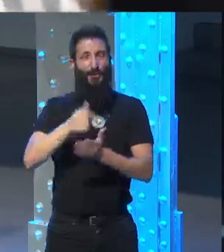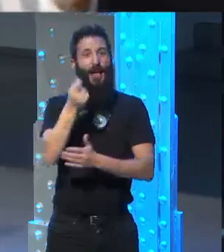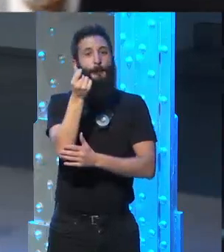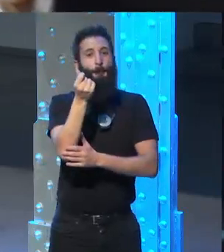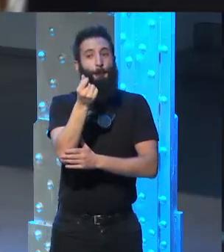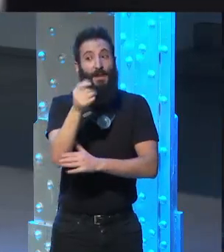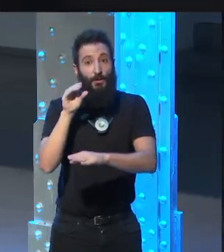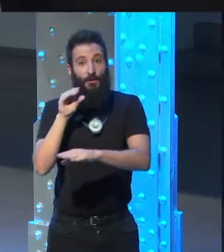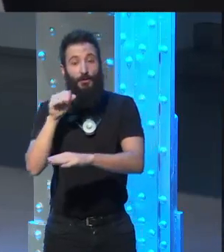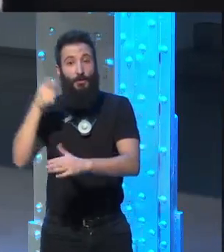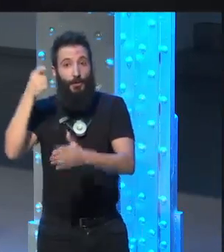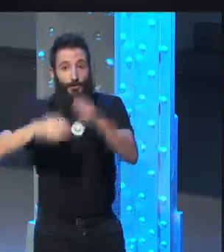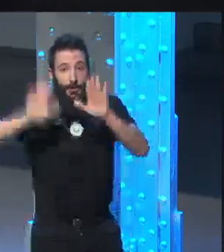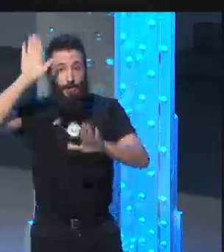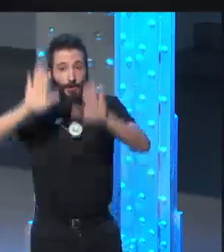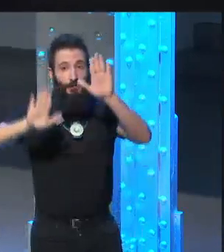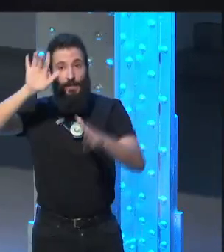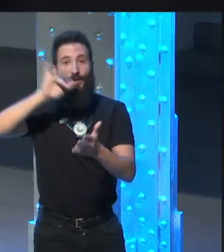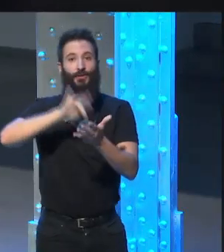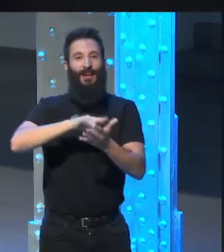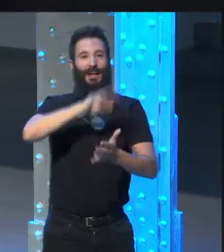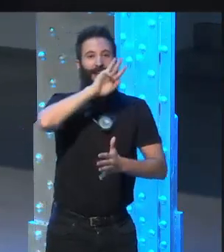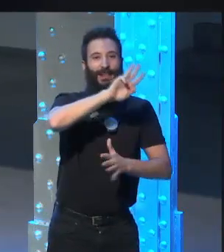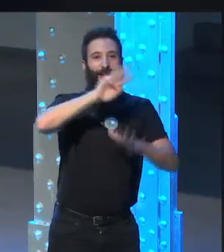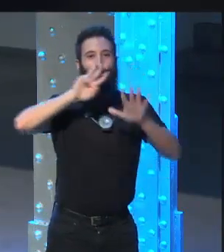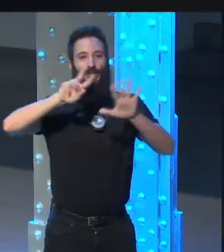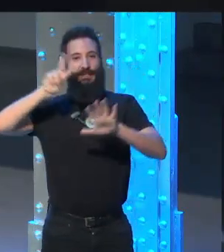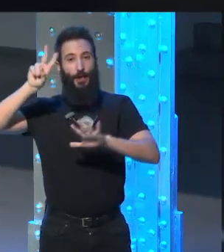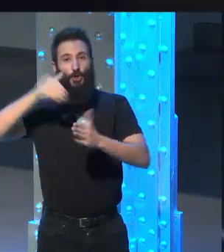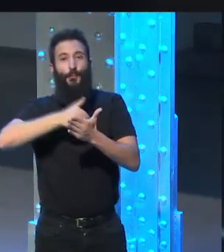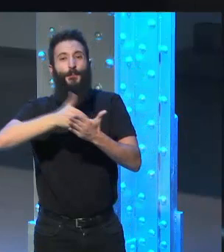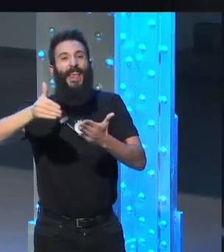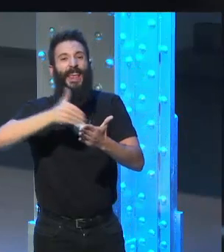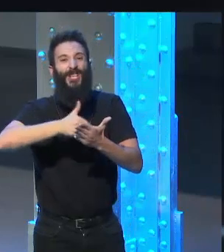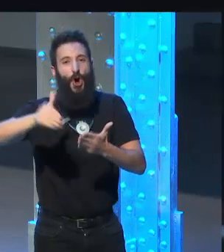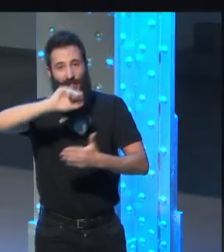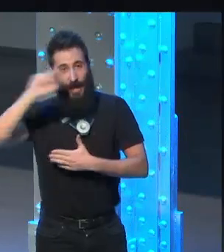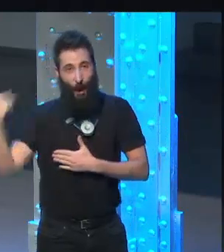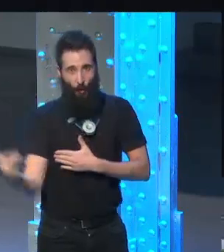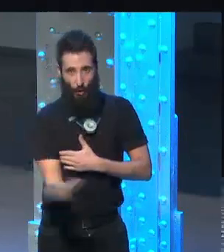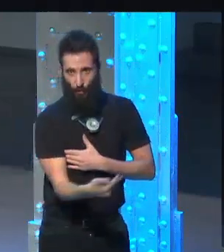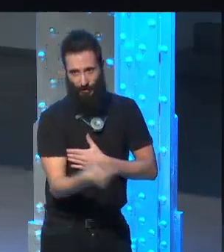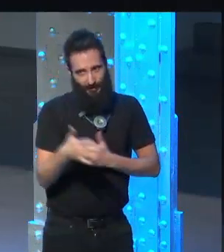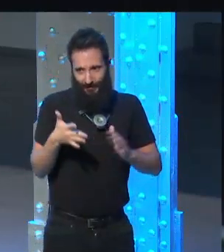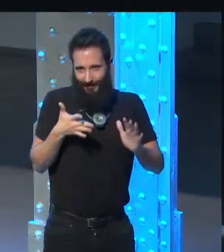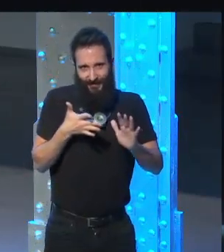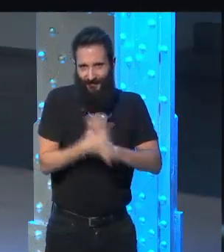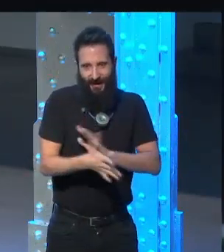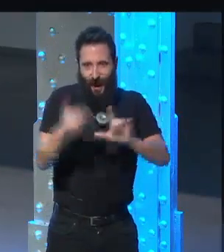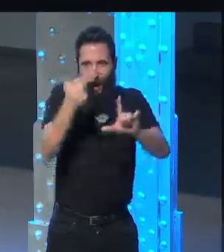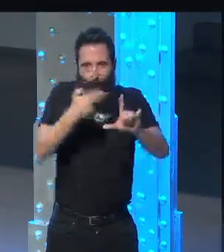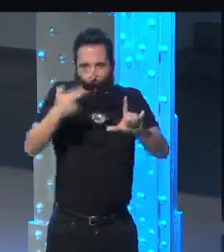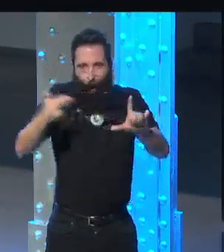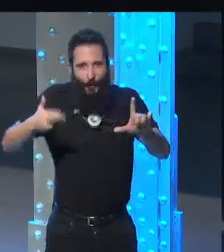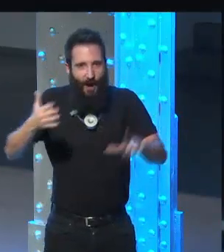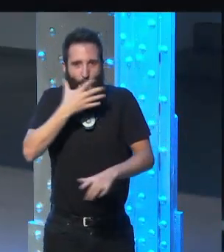un precio enloquecido, 382 millones de euros. Así que, sin duda, eso es una obra